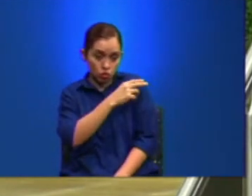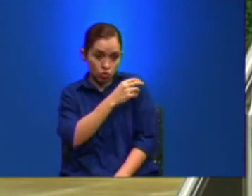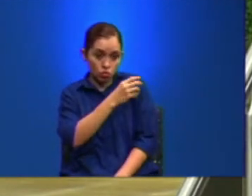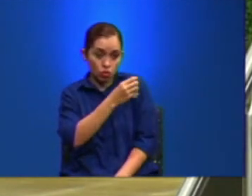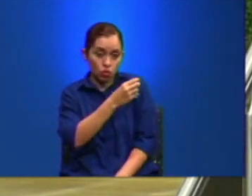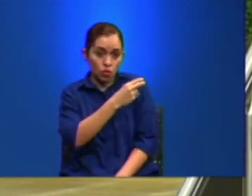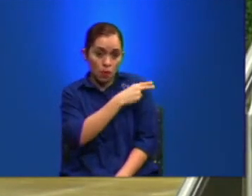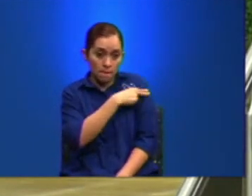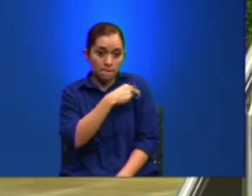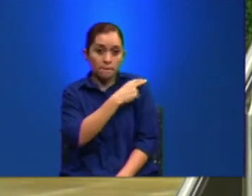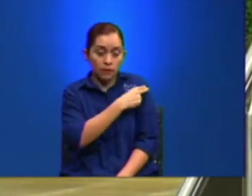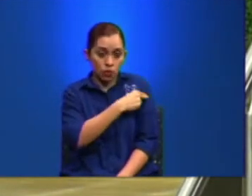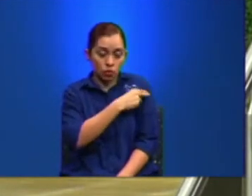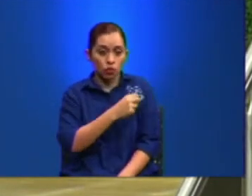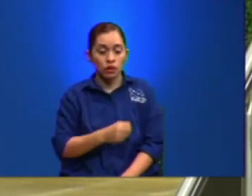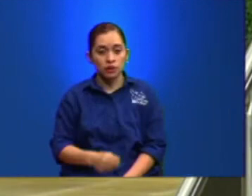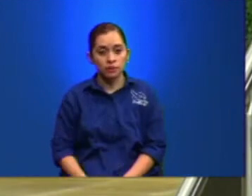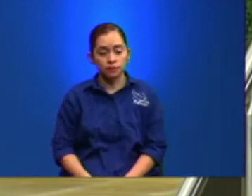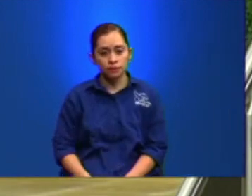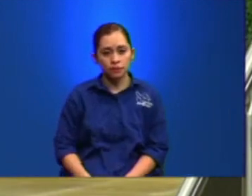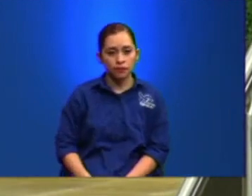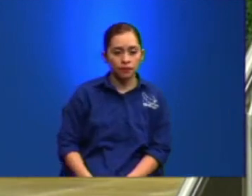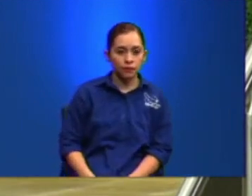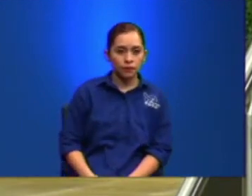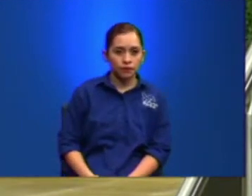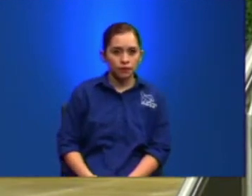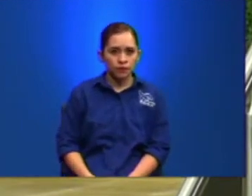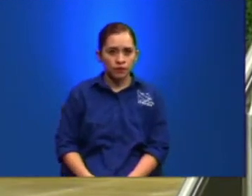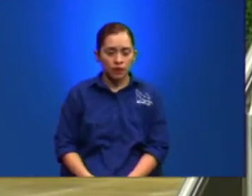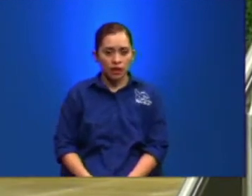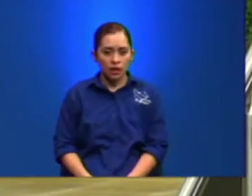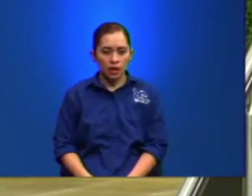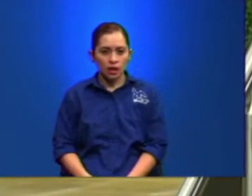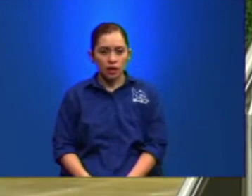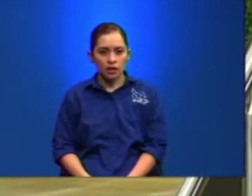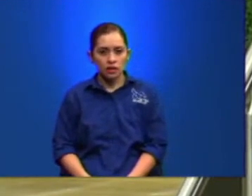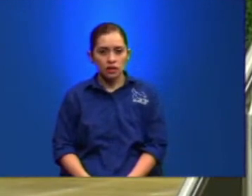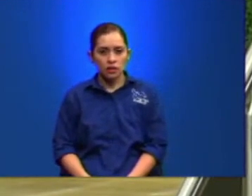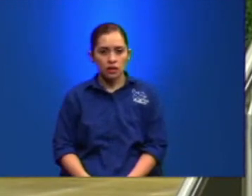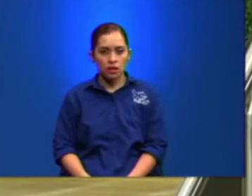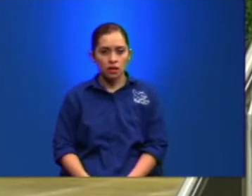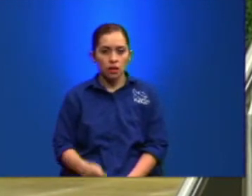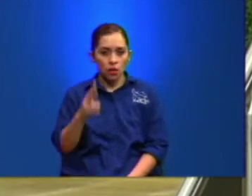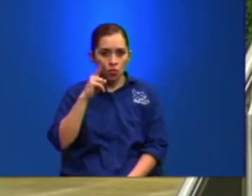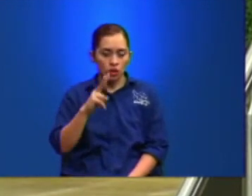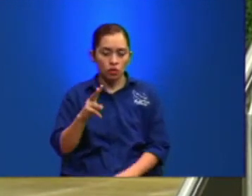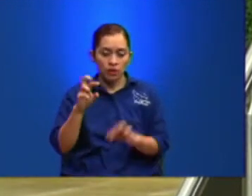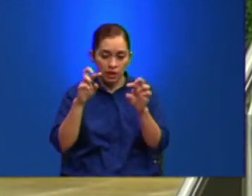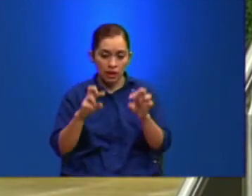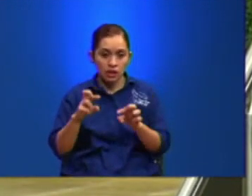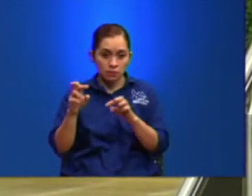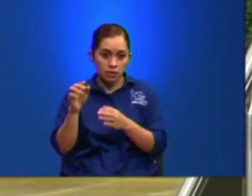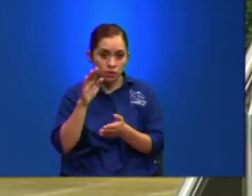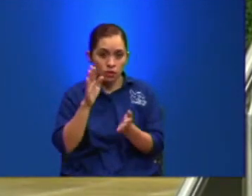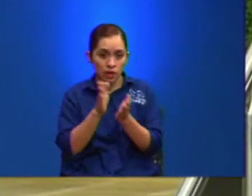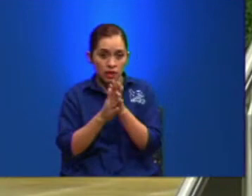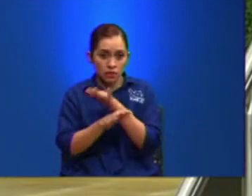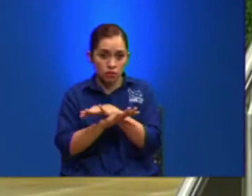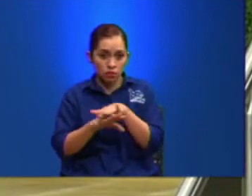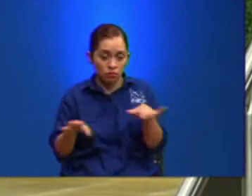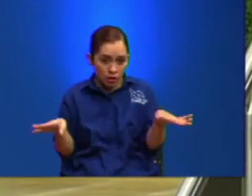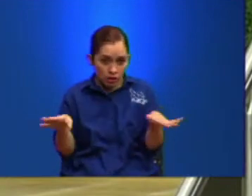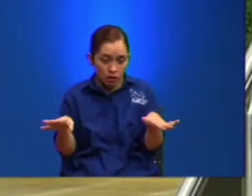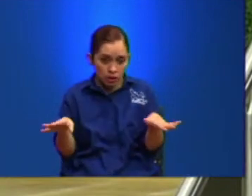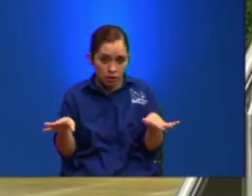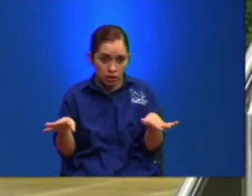que se acostumbran tanto que tienen que almorzar ahí yo no podría comer ahí peor si es